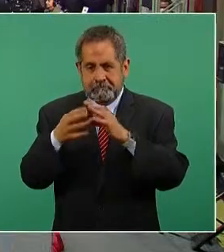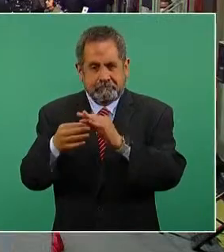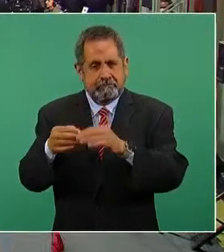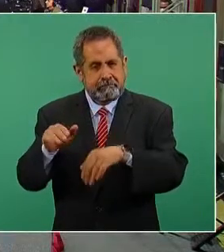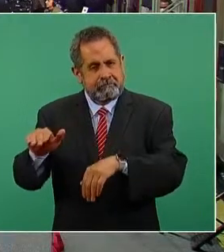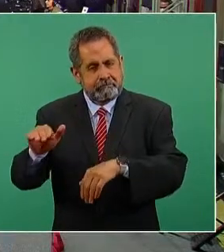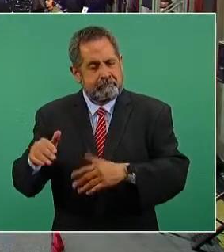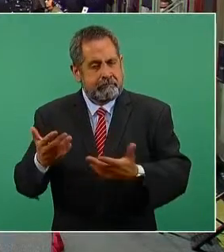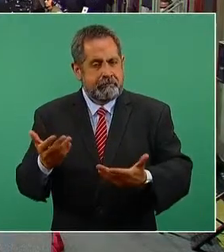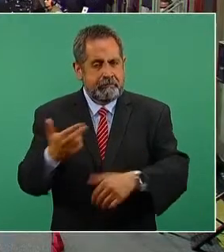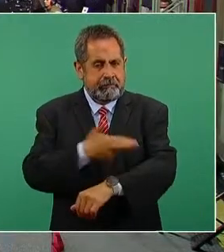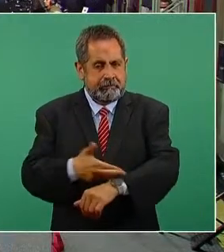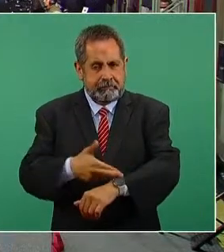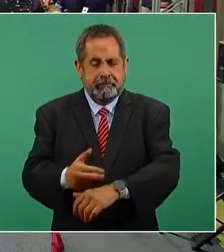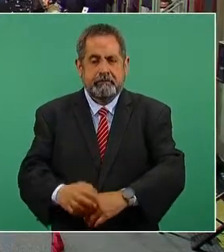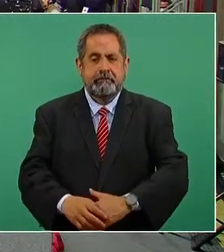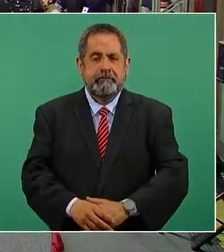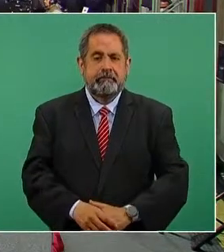cabo.